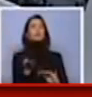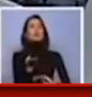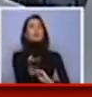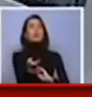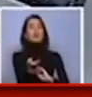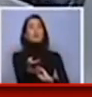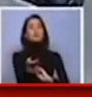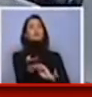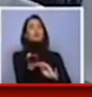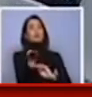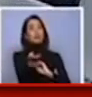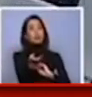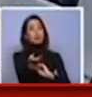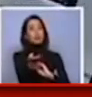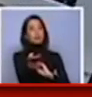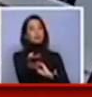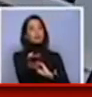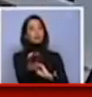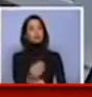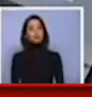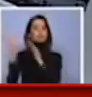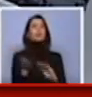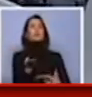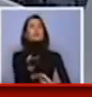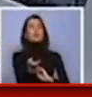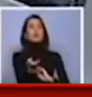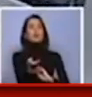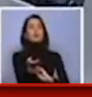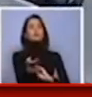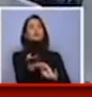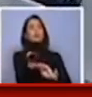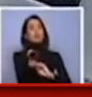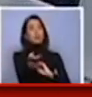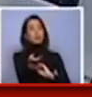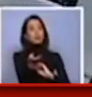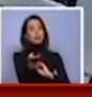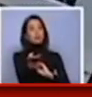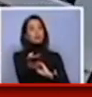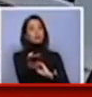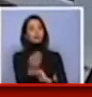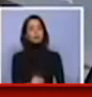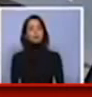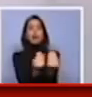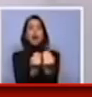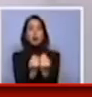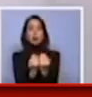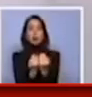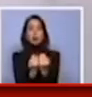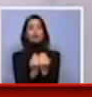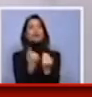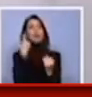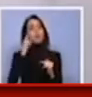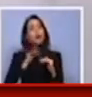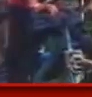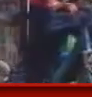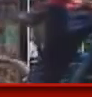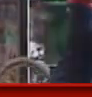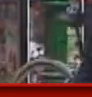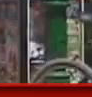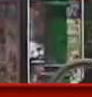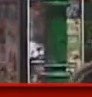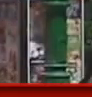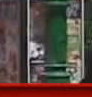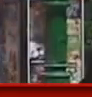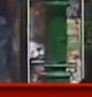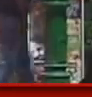lo informado, serán 2 millones de familias las beneficiadas, con una inversión del Estado cercana a los 200 millones de dólares.